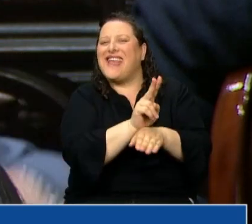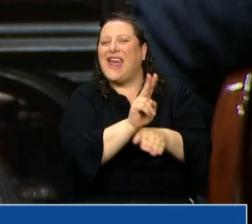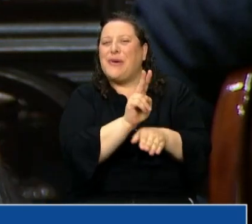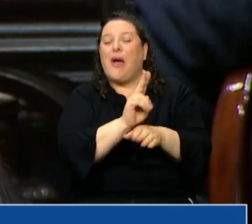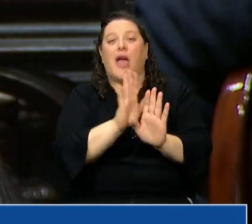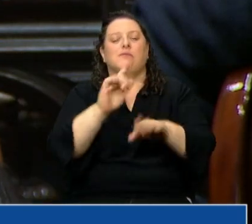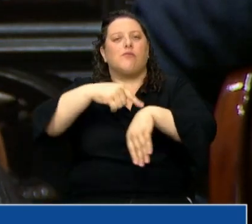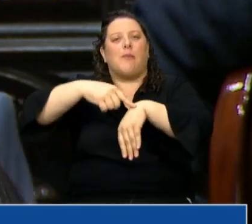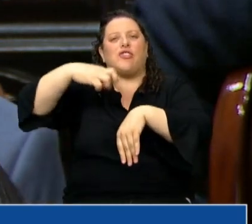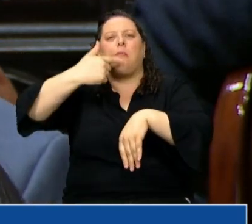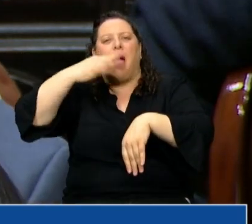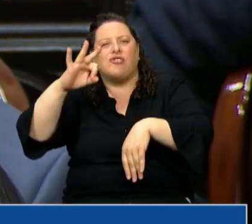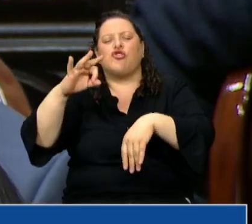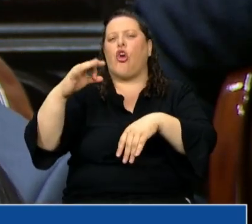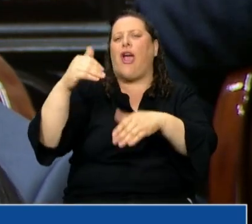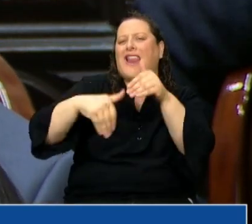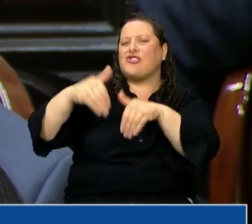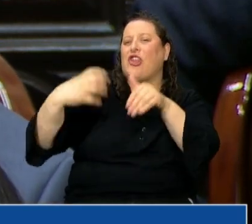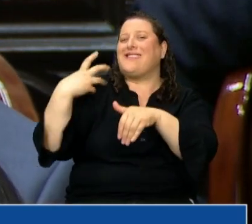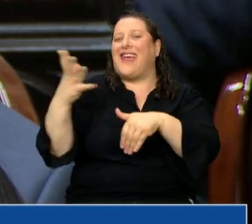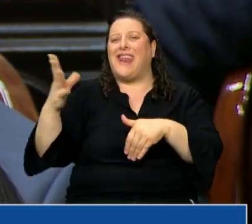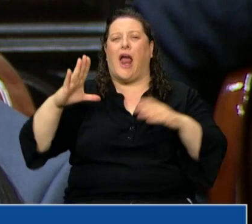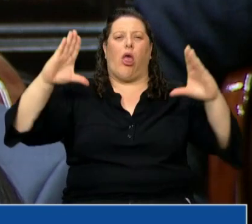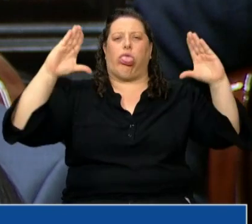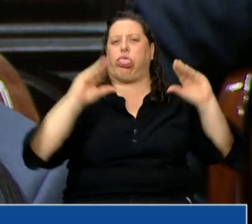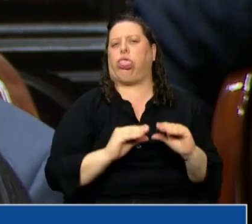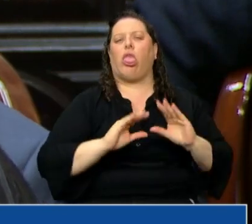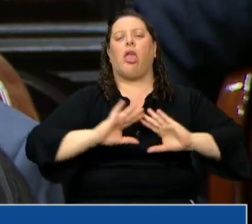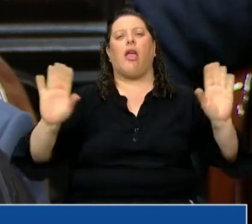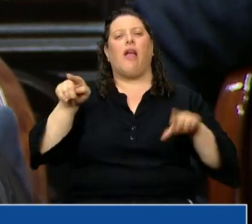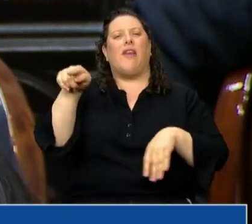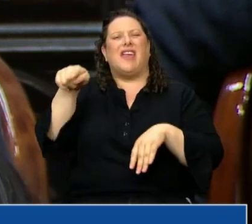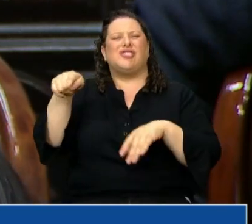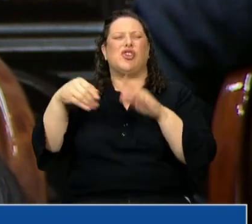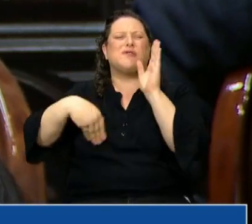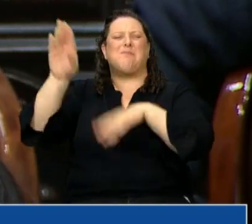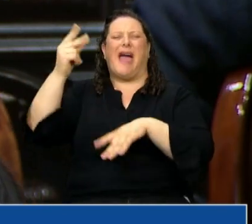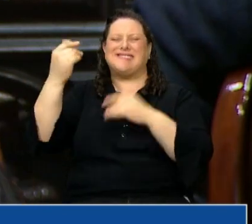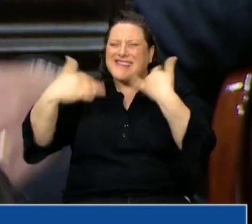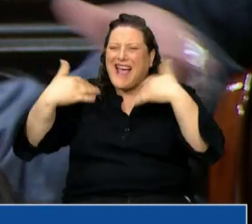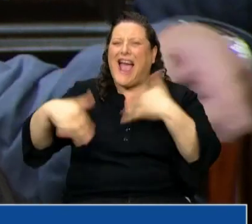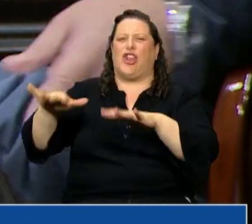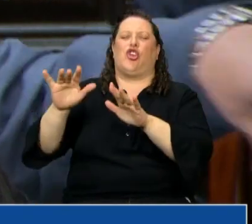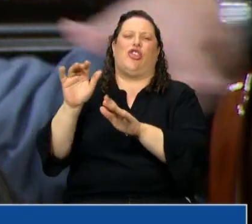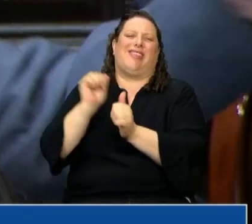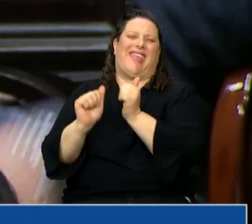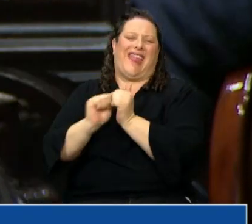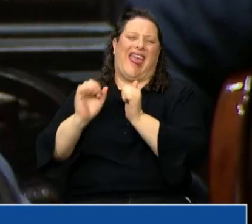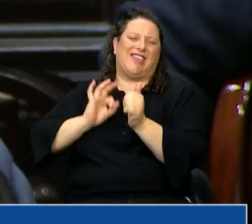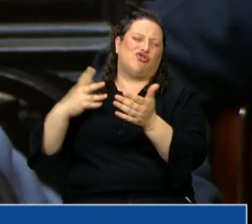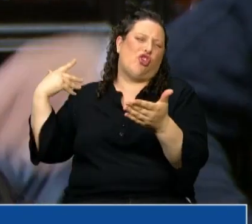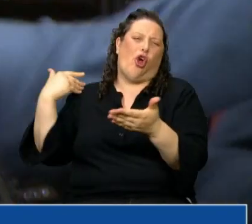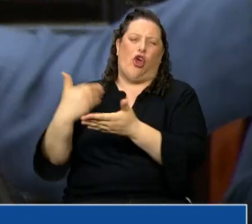cuando fue la elección general. Fueron los 8 diputados nacionales más caros de la historia de la humanidad los que se gastaron de los fondos de